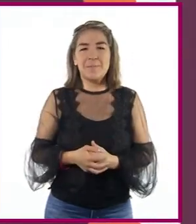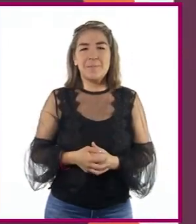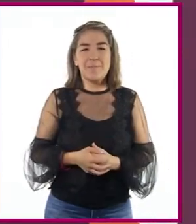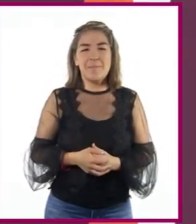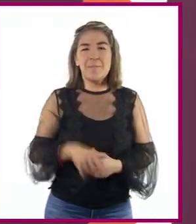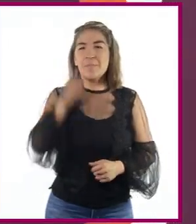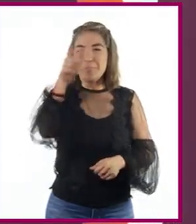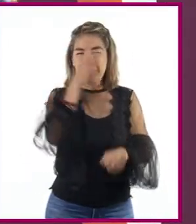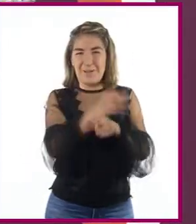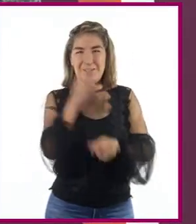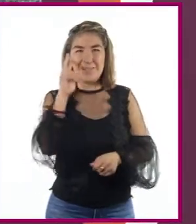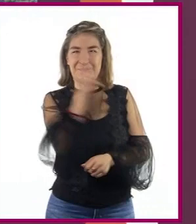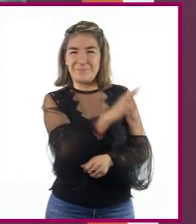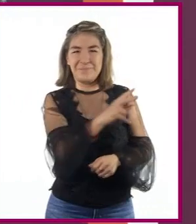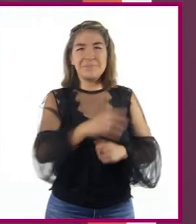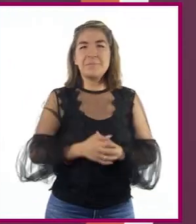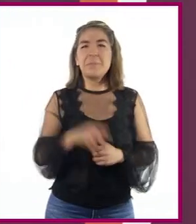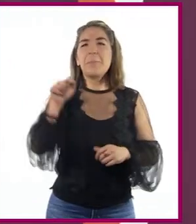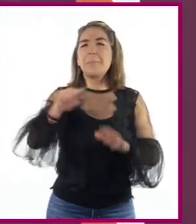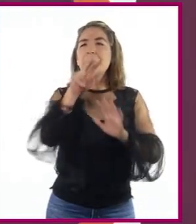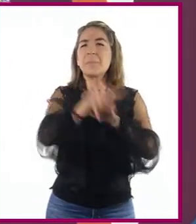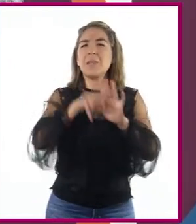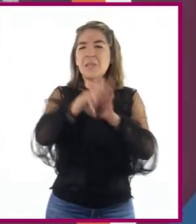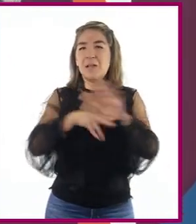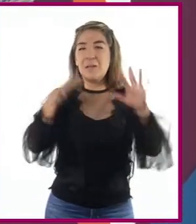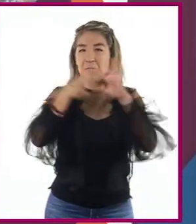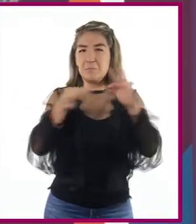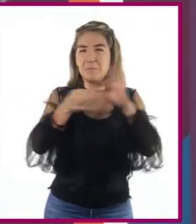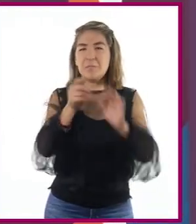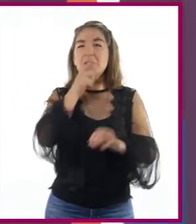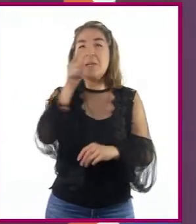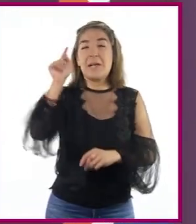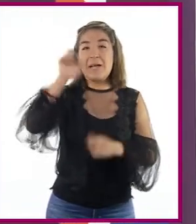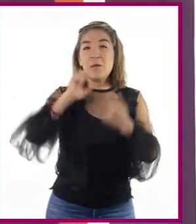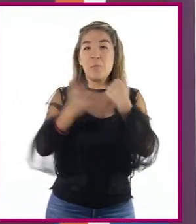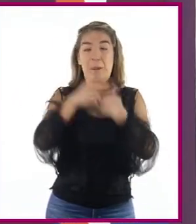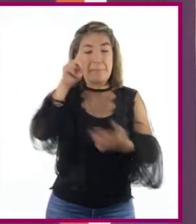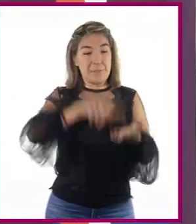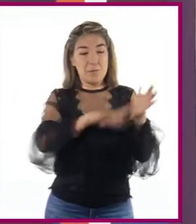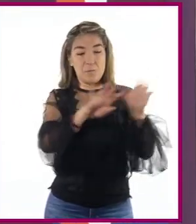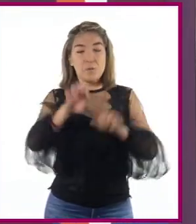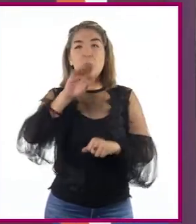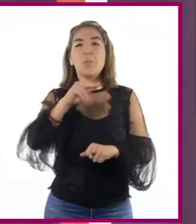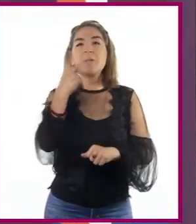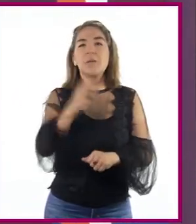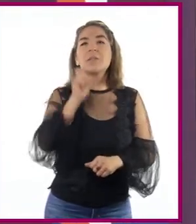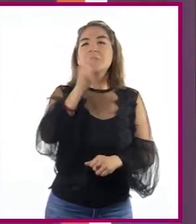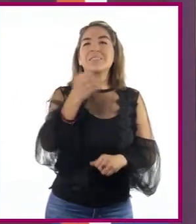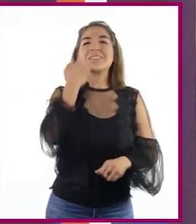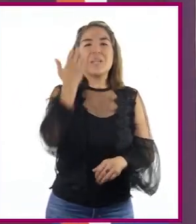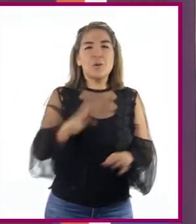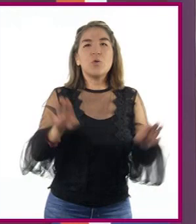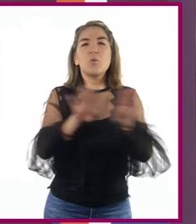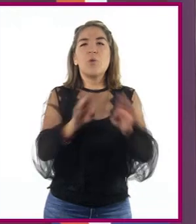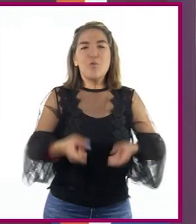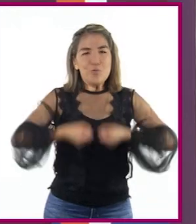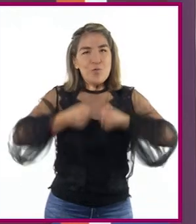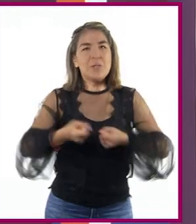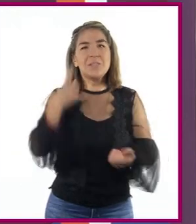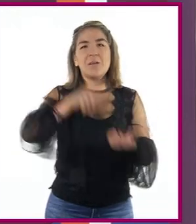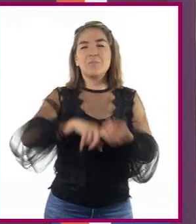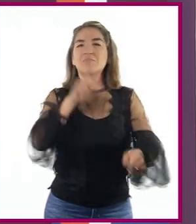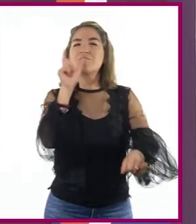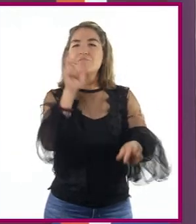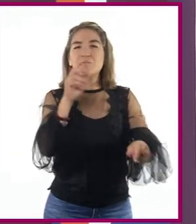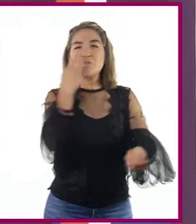Como pudieron ver y escuchar en el video, en Europa, en 1992 se buscó reforzar la protección de